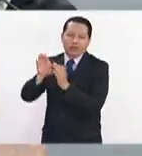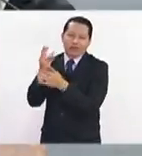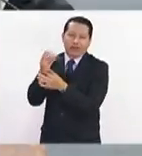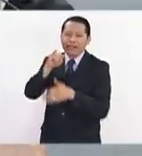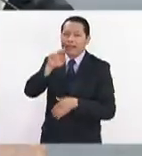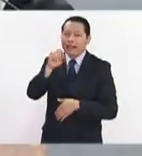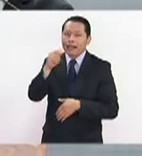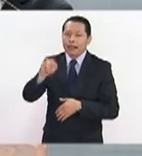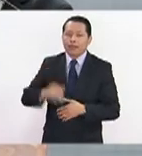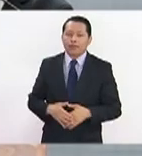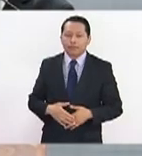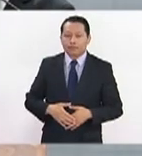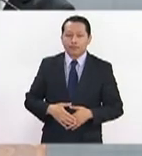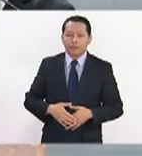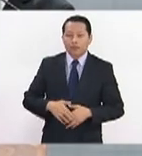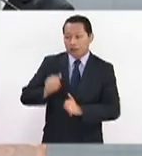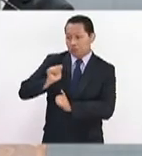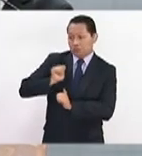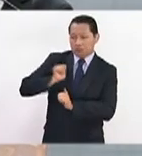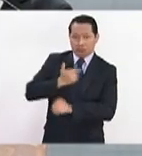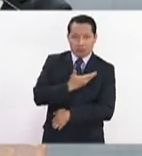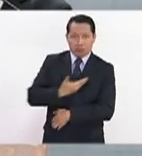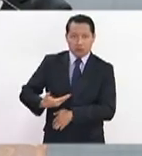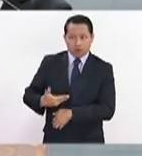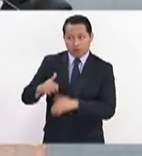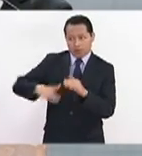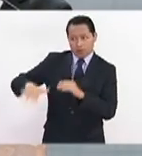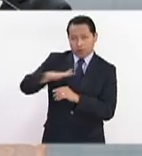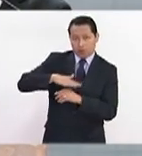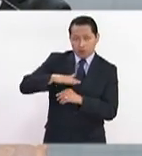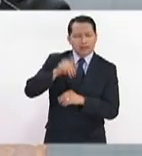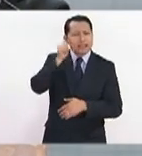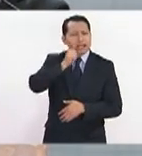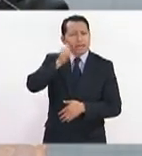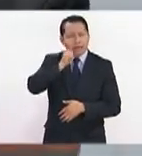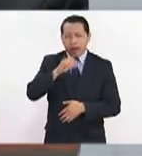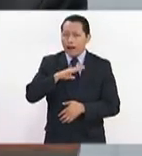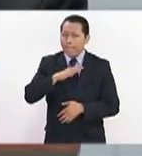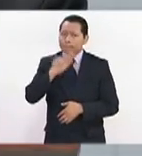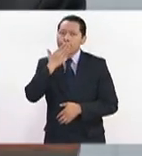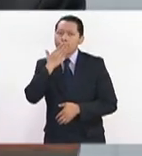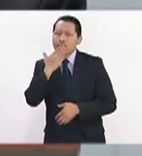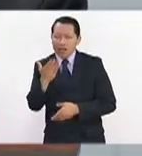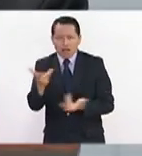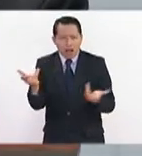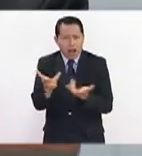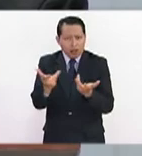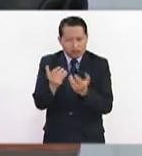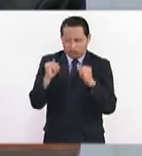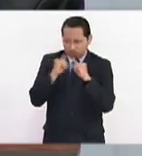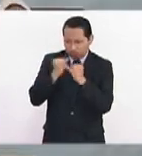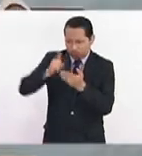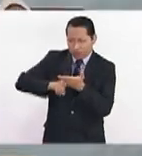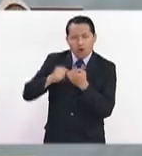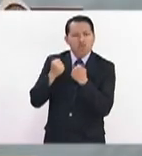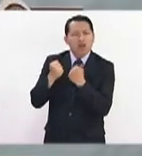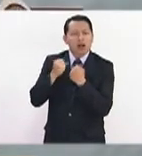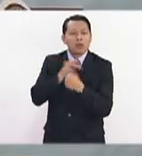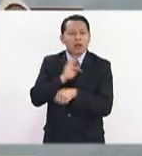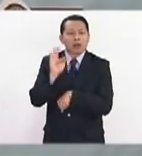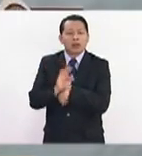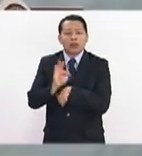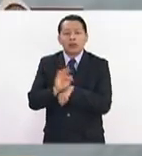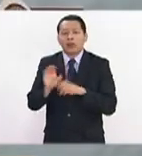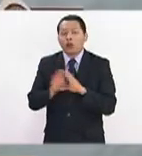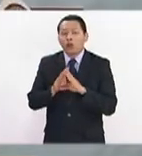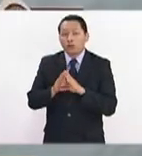Y el Estado Mayor siempre tuvo la capacidad y la fuerza institucional para permitirle al presidente